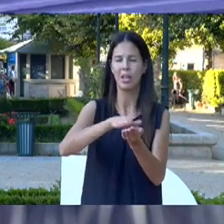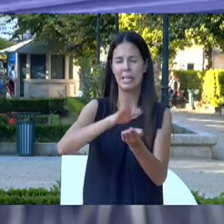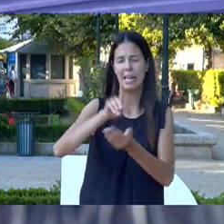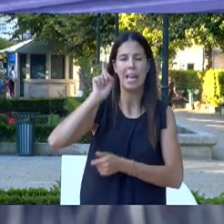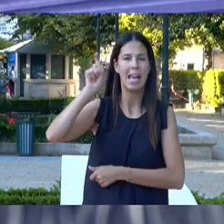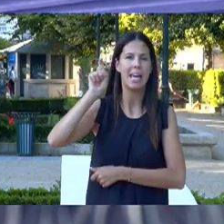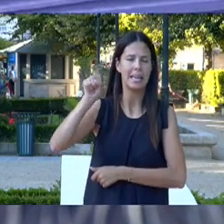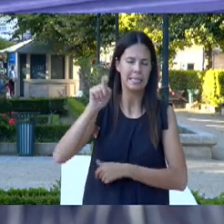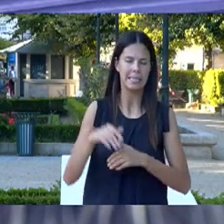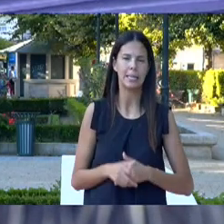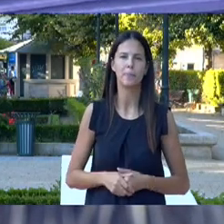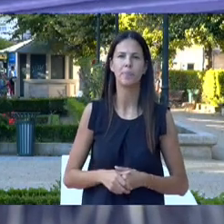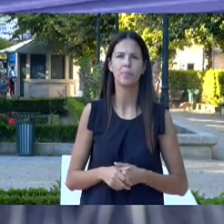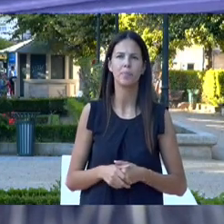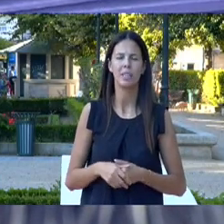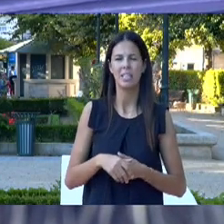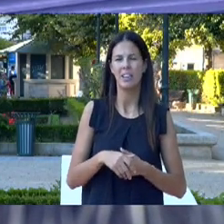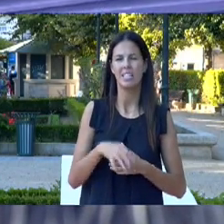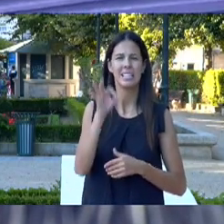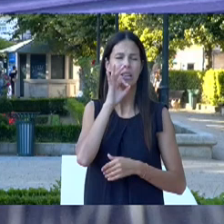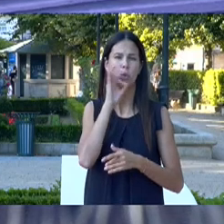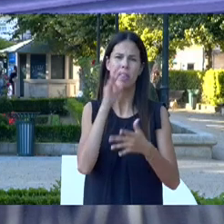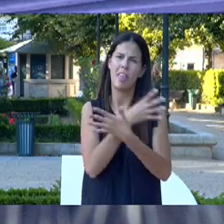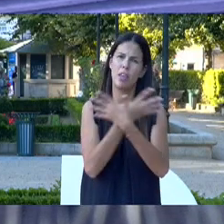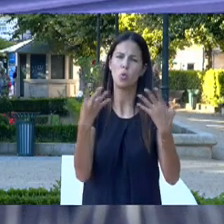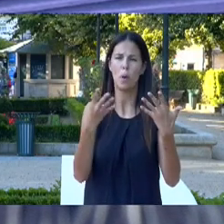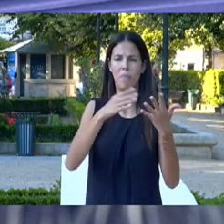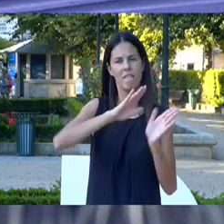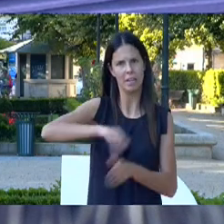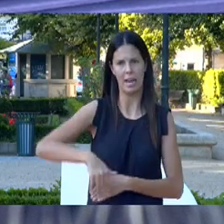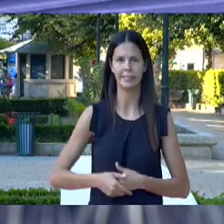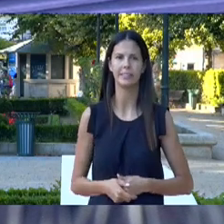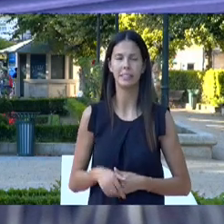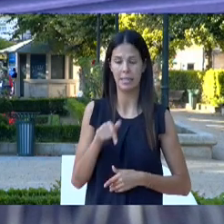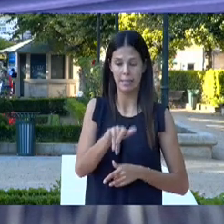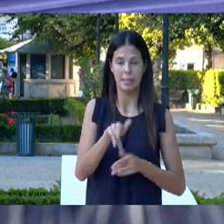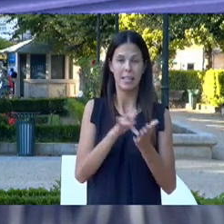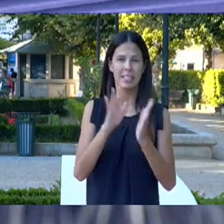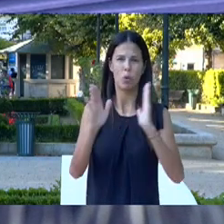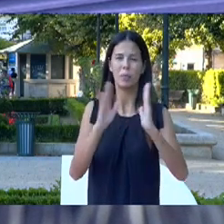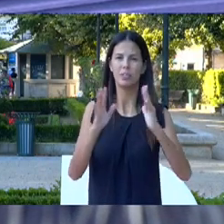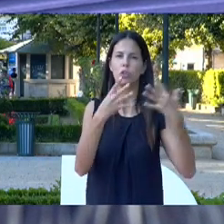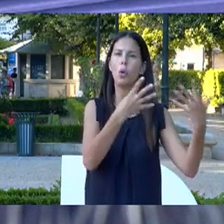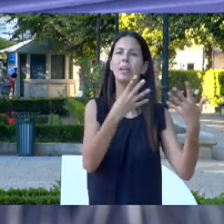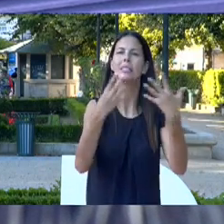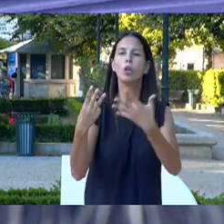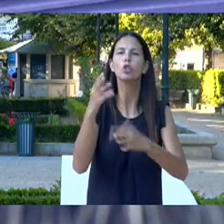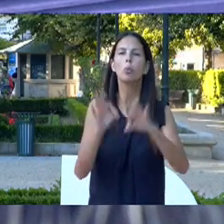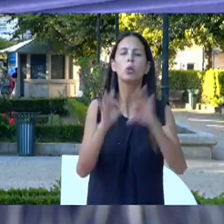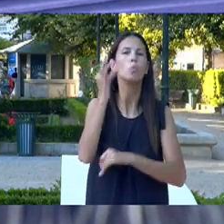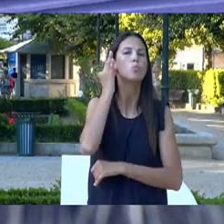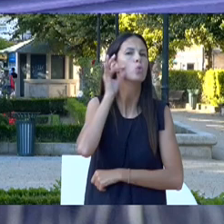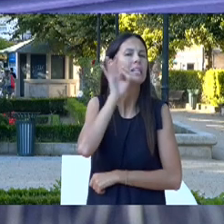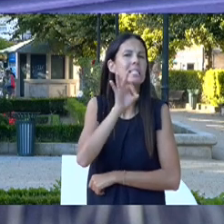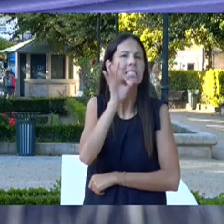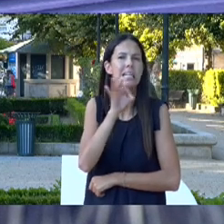Otero. Estamos falando de finais do século XIX. Nese momento, o 98% das mulleres